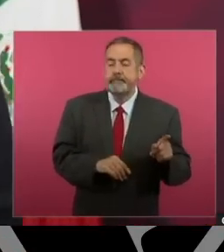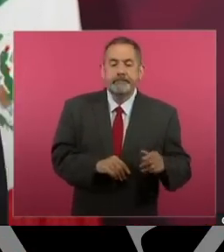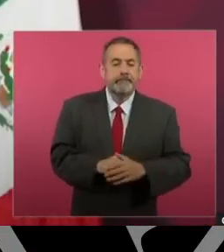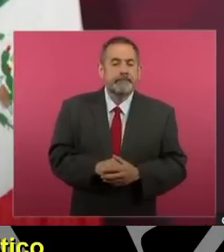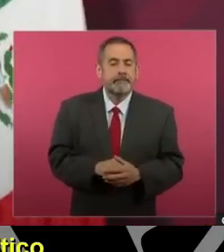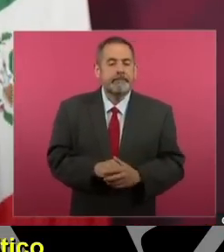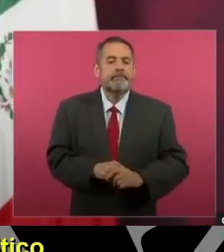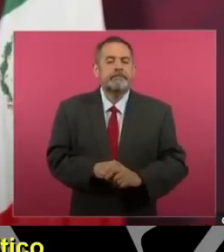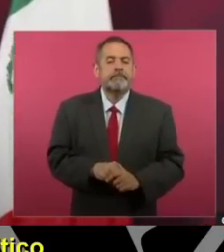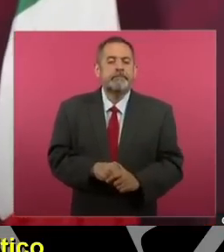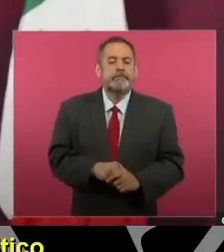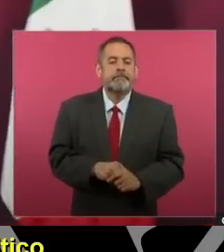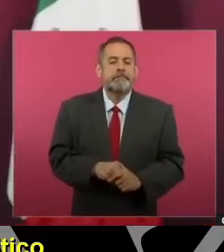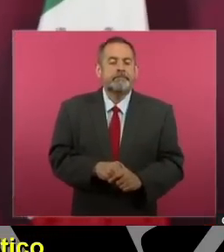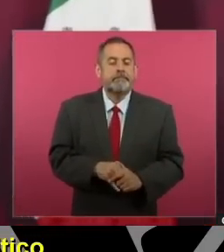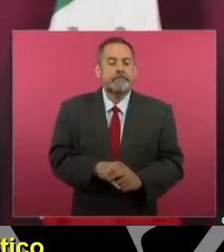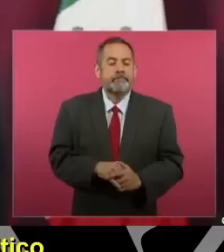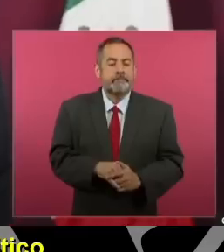un